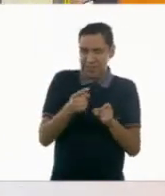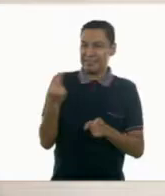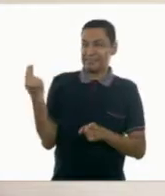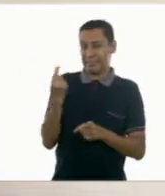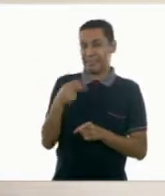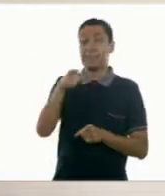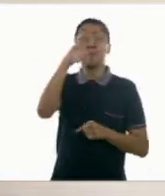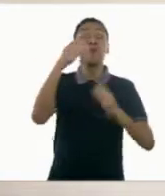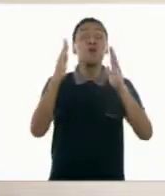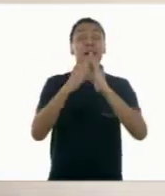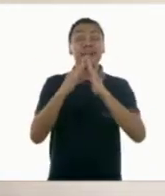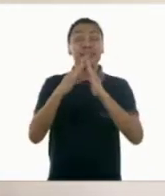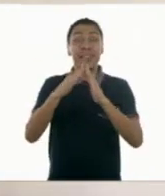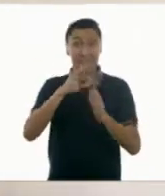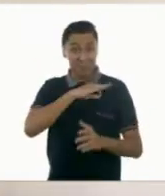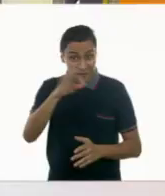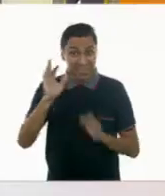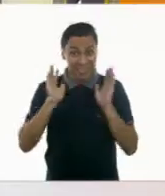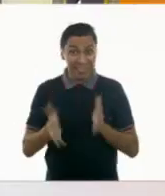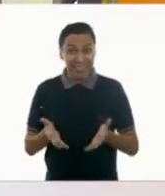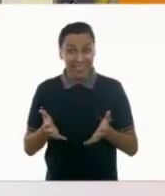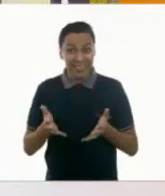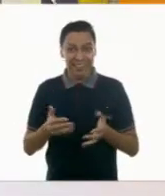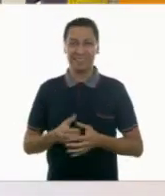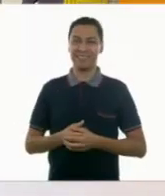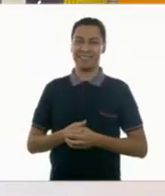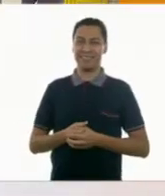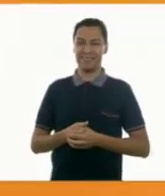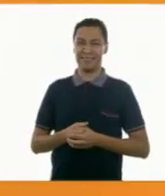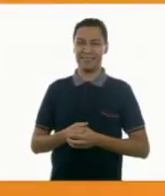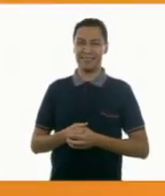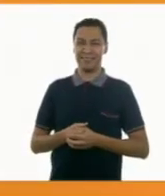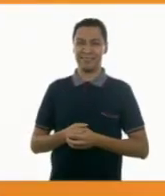En casa, ¿ya lo lograron? Vamos, Ale.